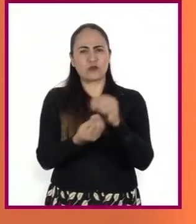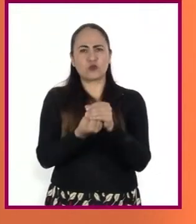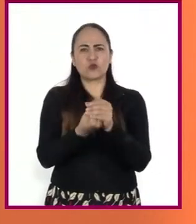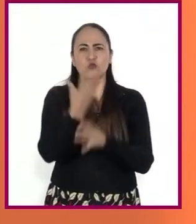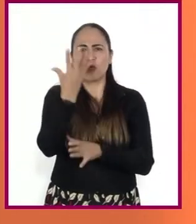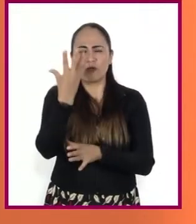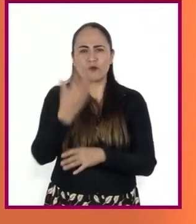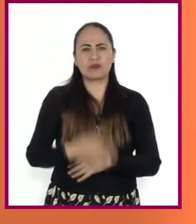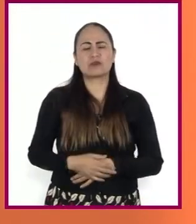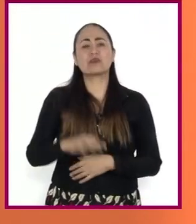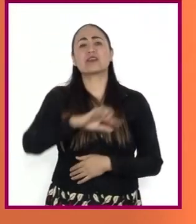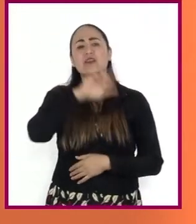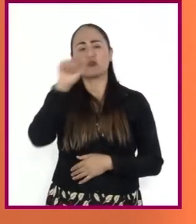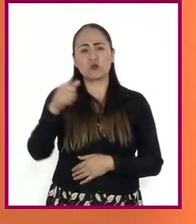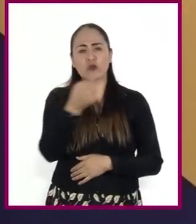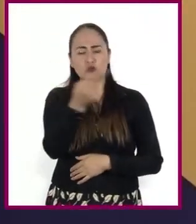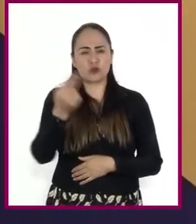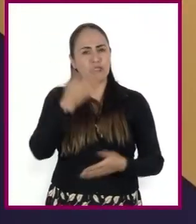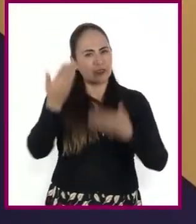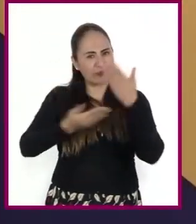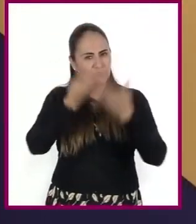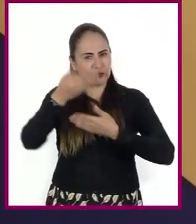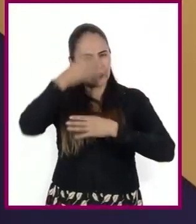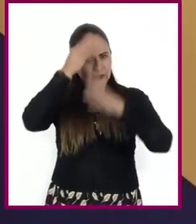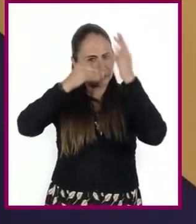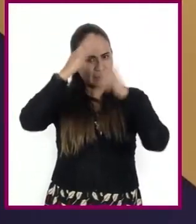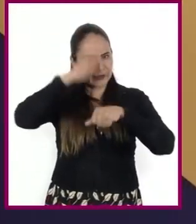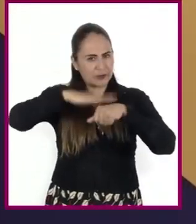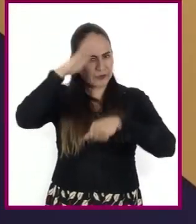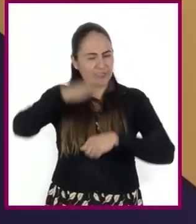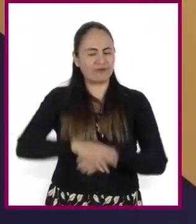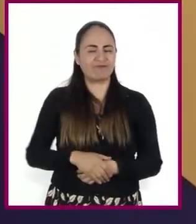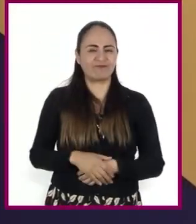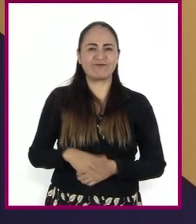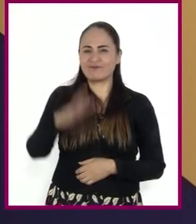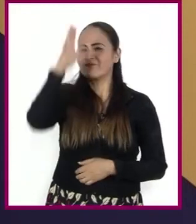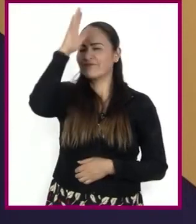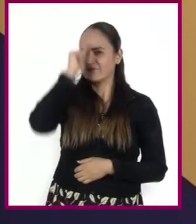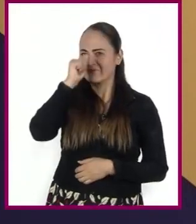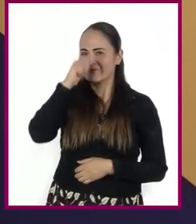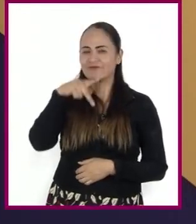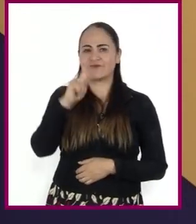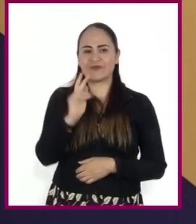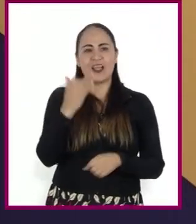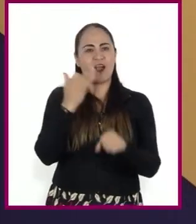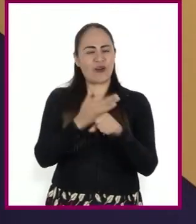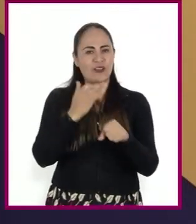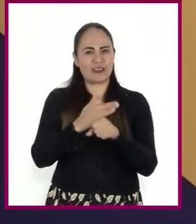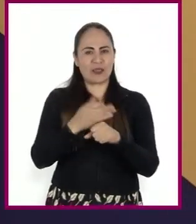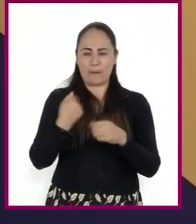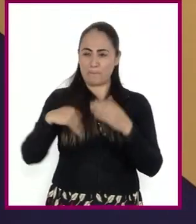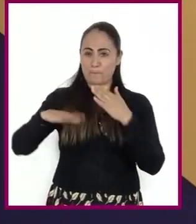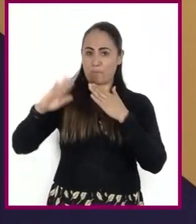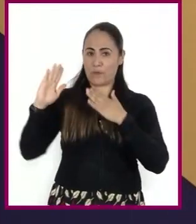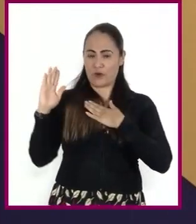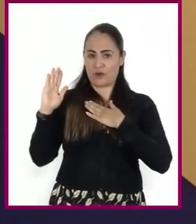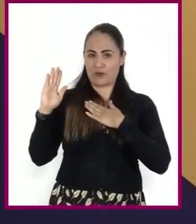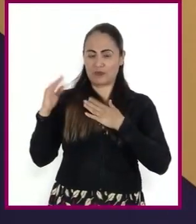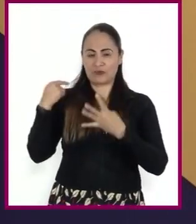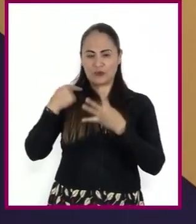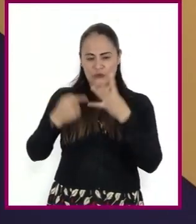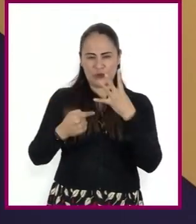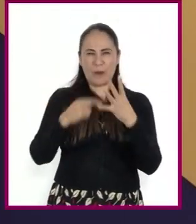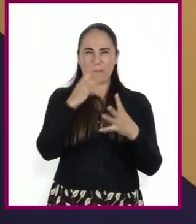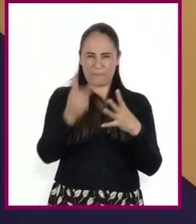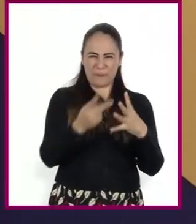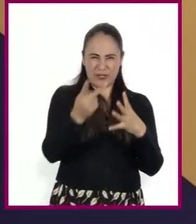cuales estudiarán más adelante. Me parece perfecto, maestra. Pero ahora, como lo prometido es deuda, estas son las preguntas